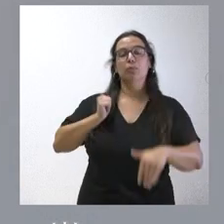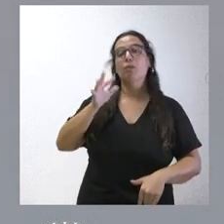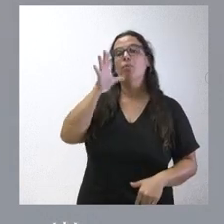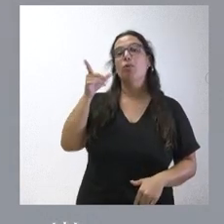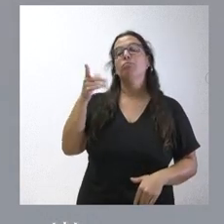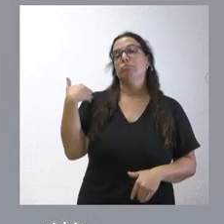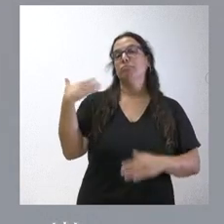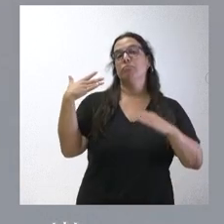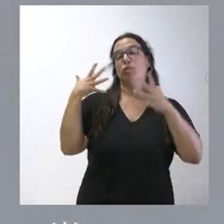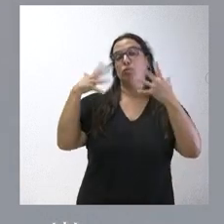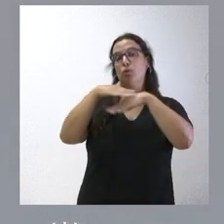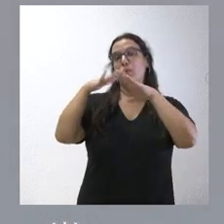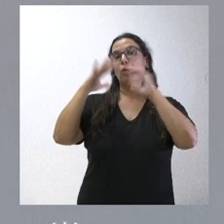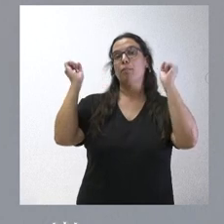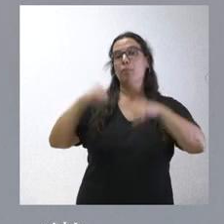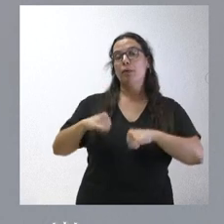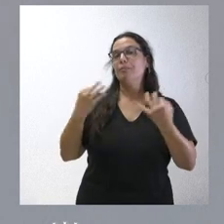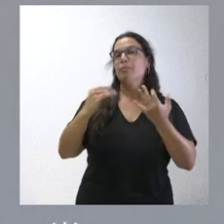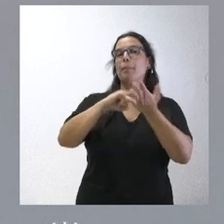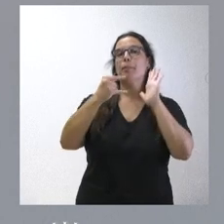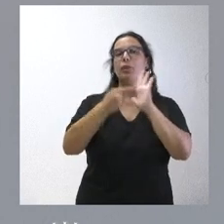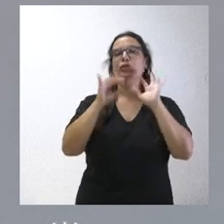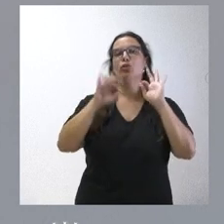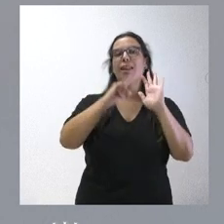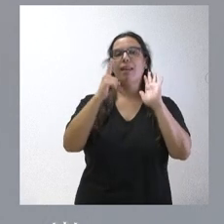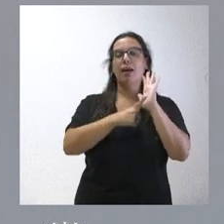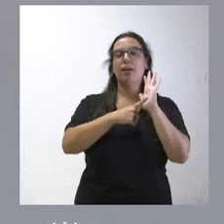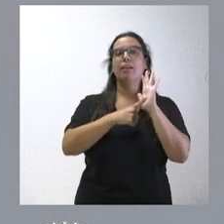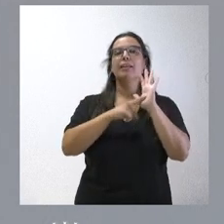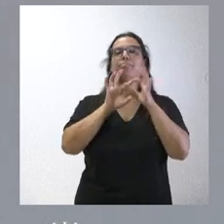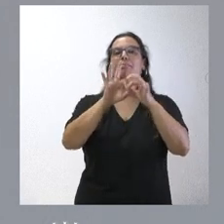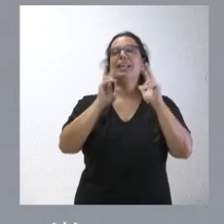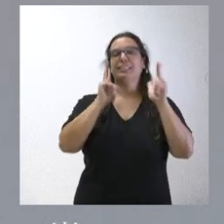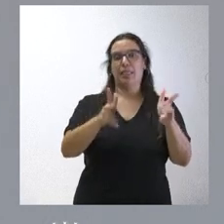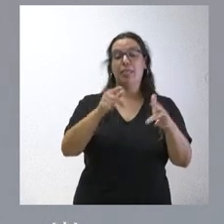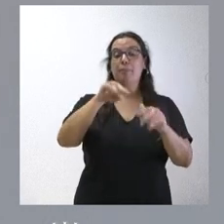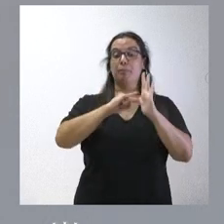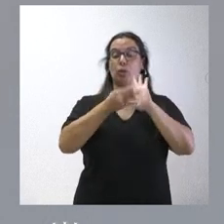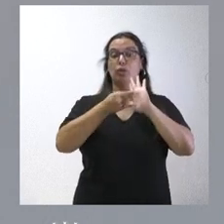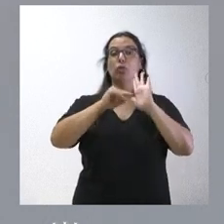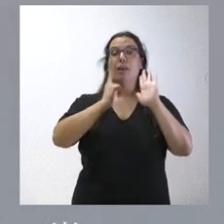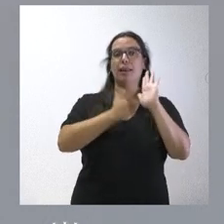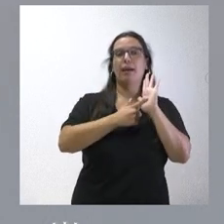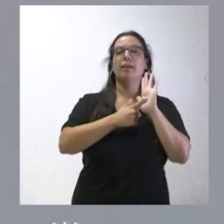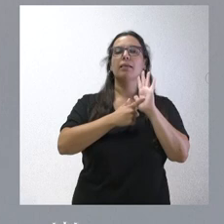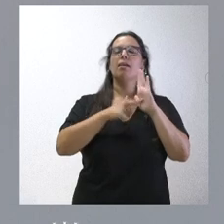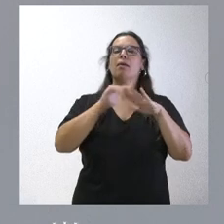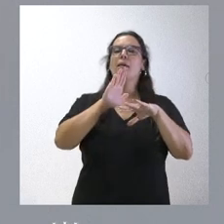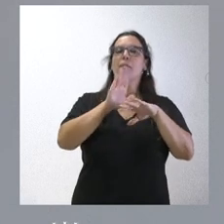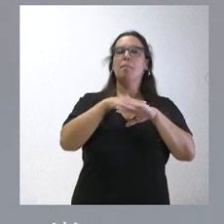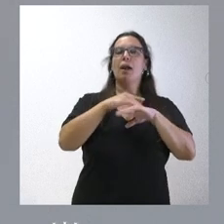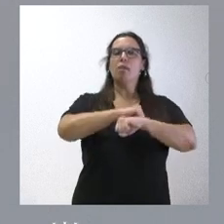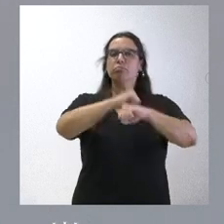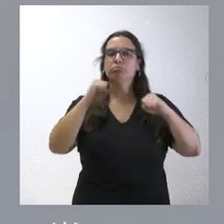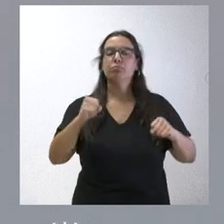de la aprobación por parte del Consejo de gobierno del proyecto de ley de residencias es un proyecto de ley que refuerza el protagonismo de las